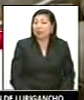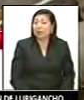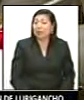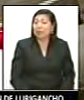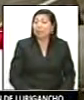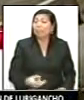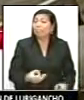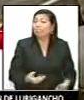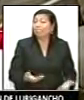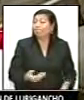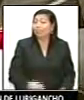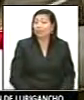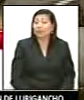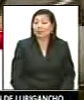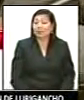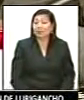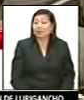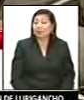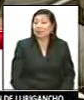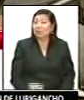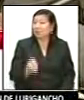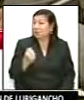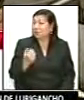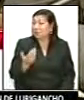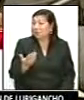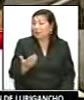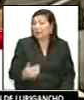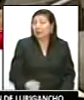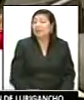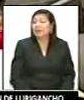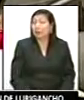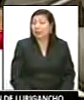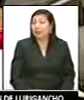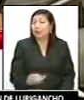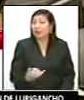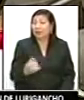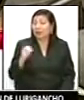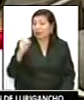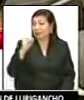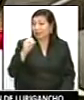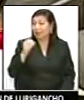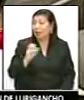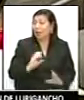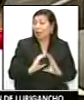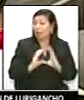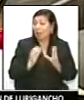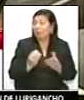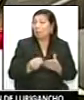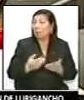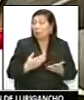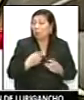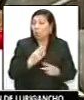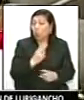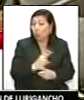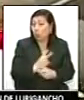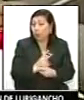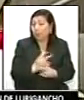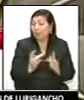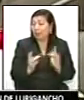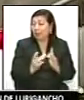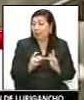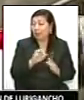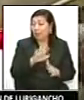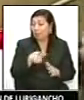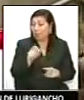juicio. Y tengan la seguridad que lo van a ganar. Entonces creo que esta es la oportunidad del Congreso de poder salvaguardar la integridad